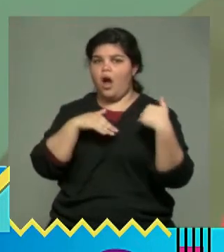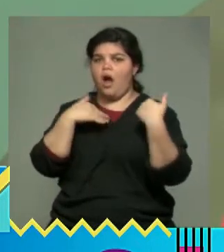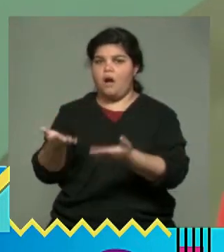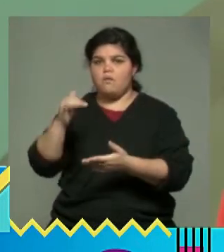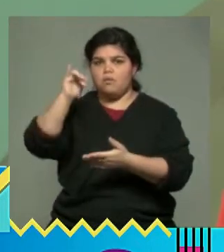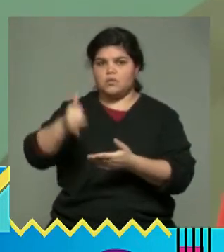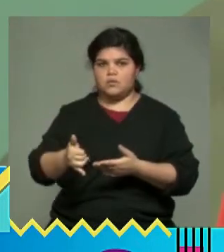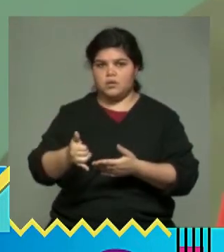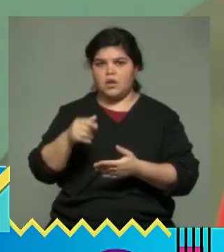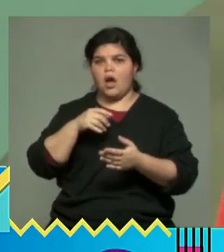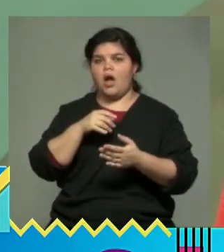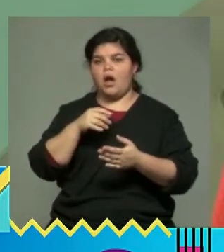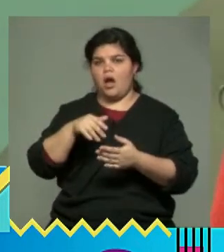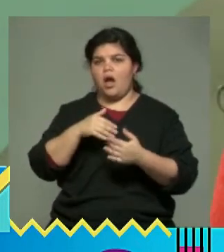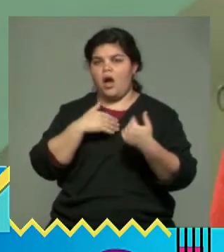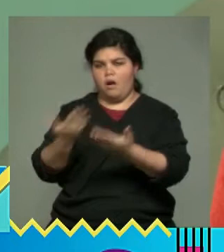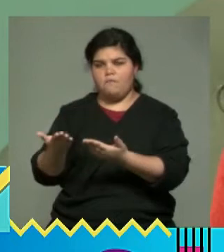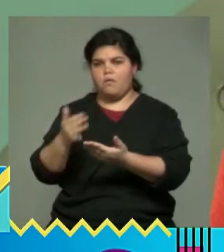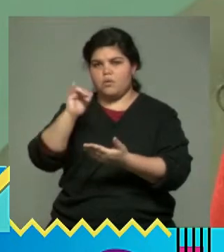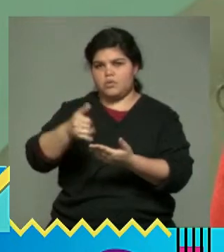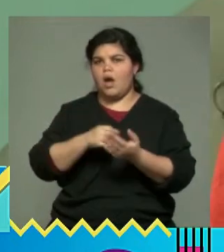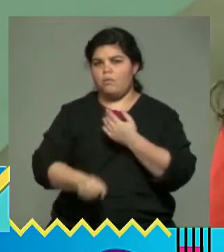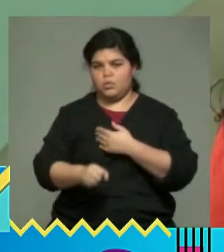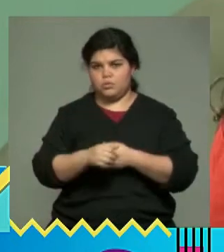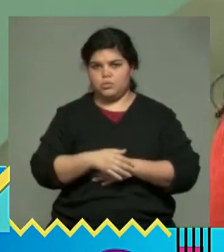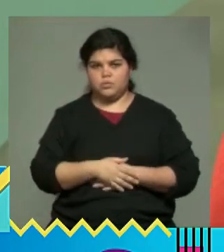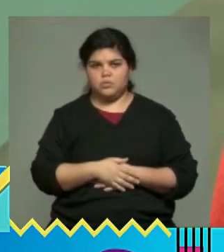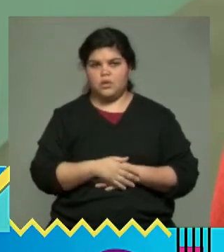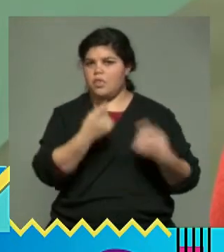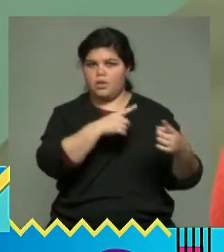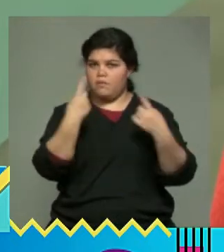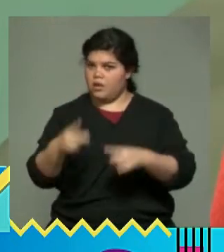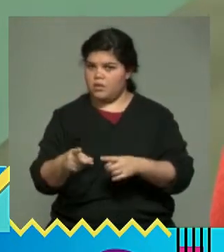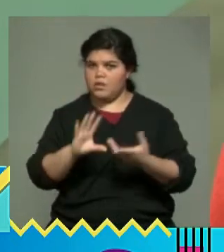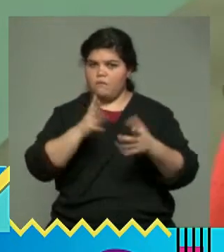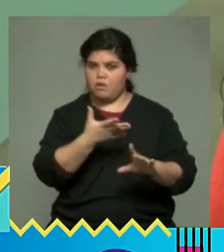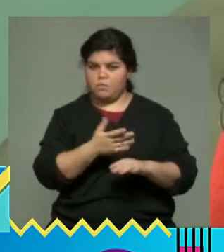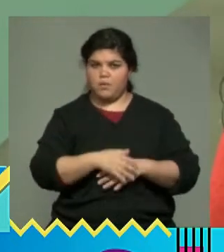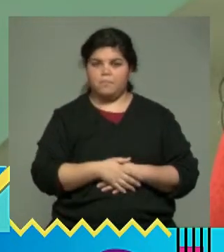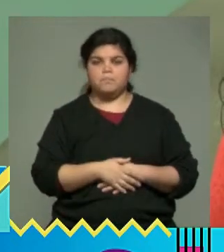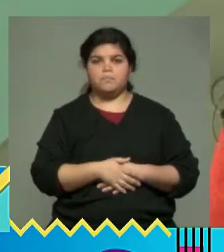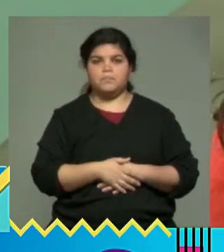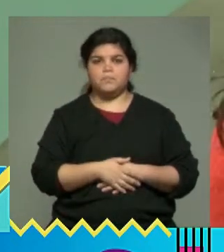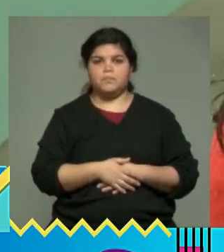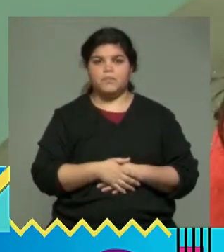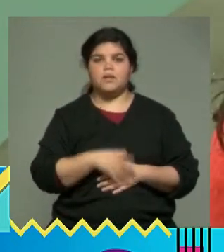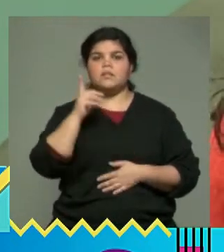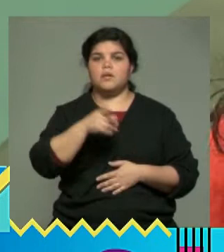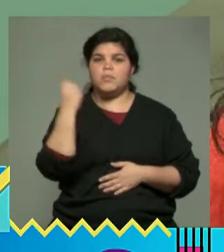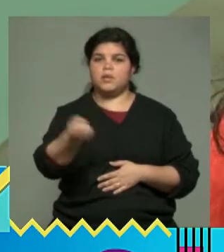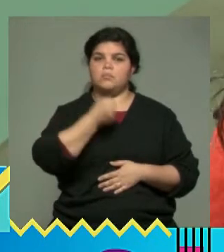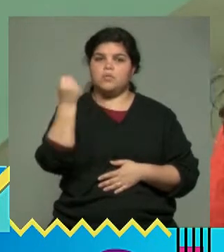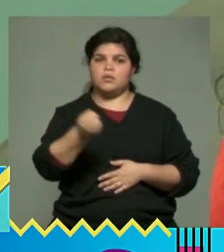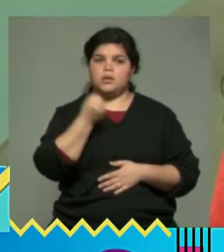discusión democrática a favor del aborto. Son dos cosas bastante distintas. Perfecto. En otra cuestión, me parece bastante interesante que se menciona constantemente